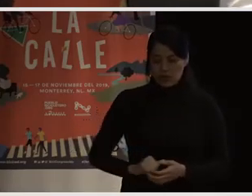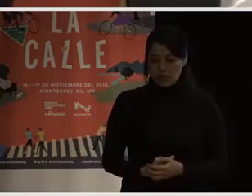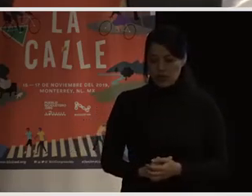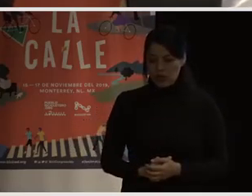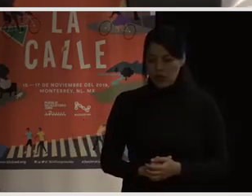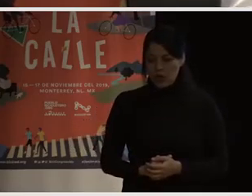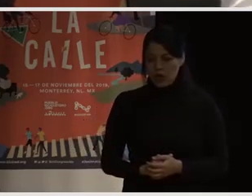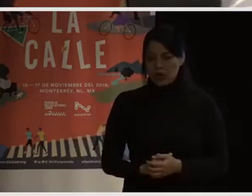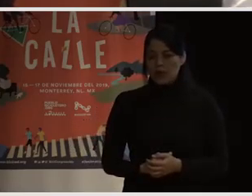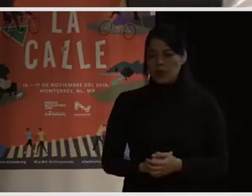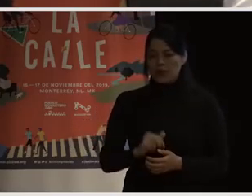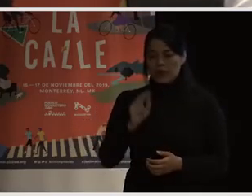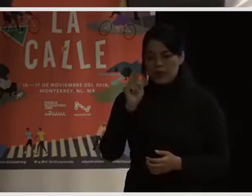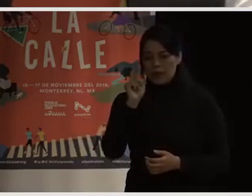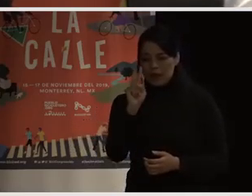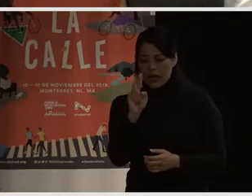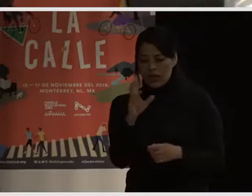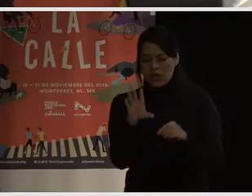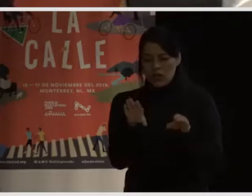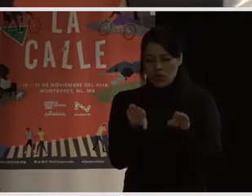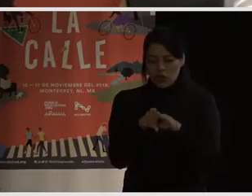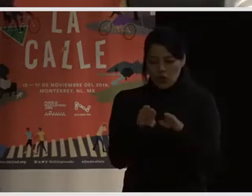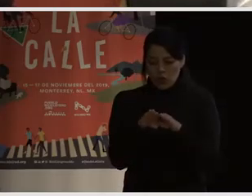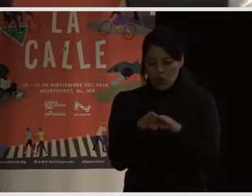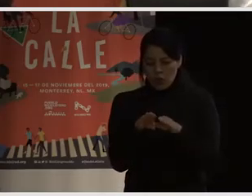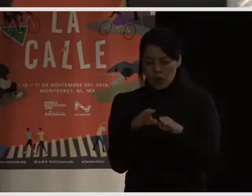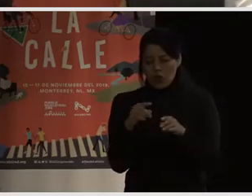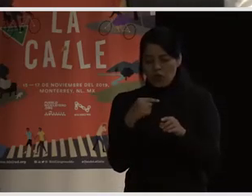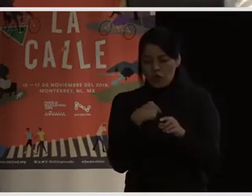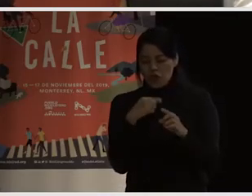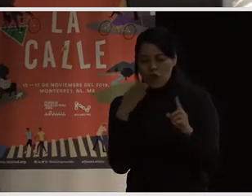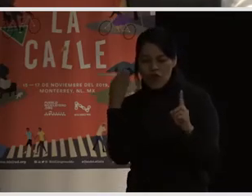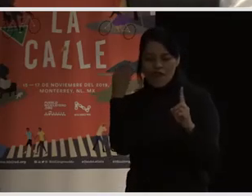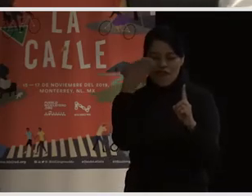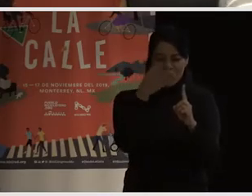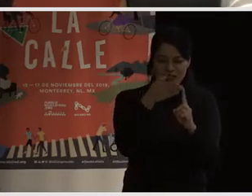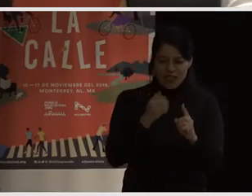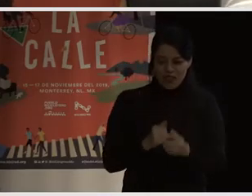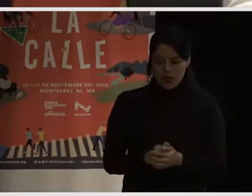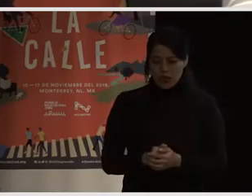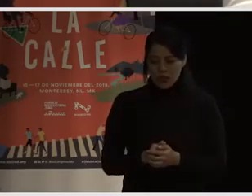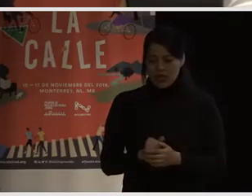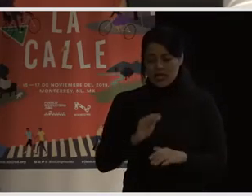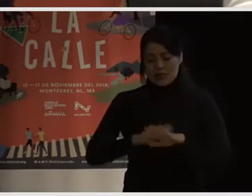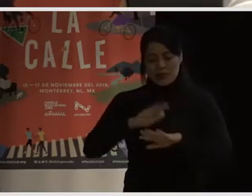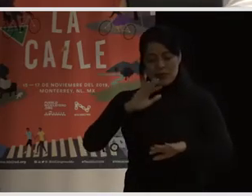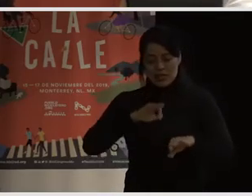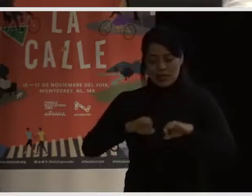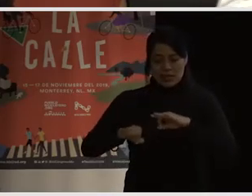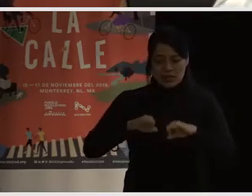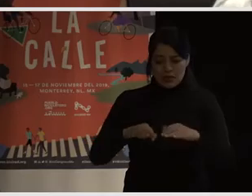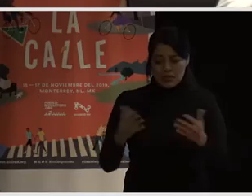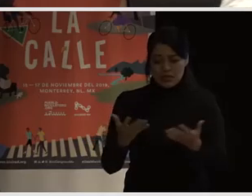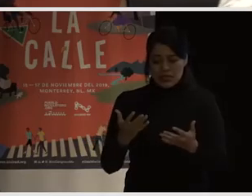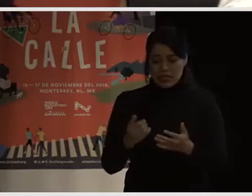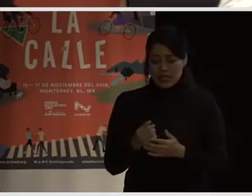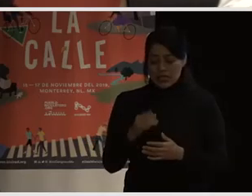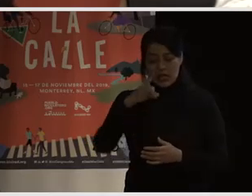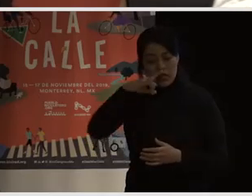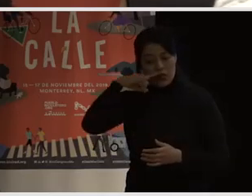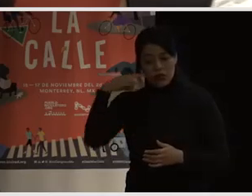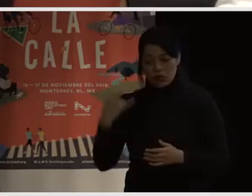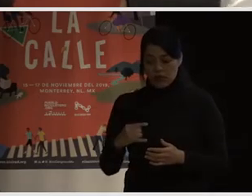visualizar el nobel nivel operativo visualizar hasta dónde tienes que llegar luego es muchísimo más el trabajo que hacemos de lo que no se ve